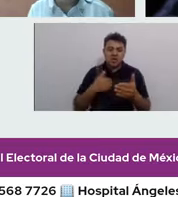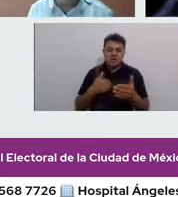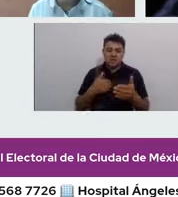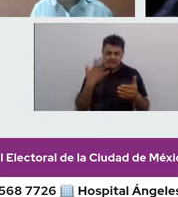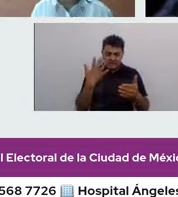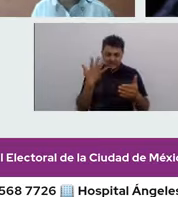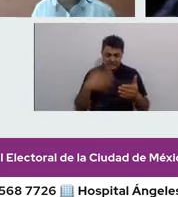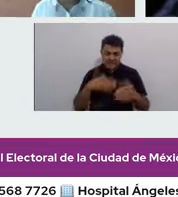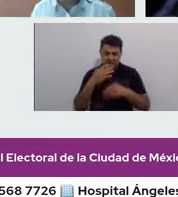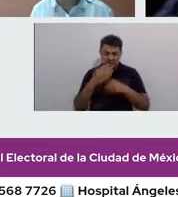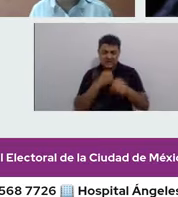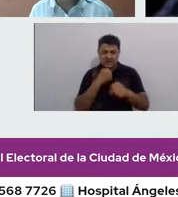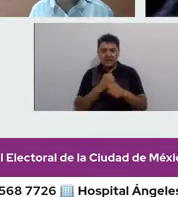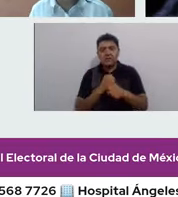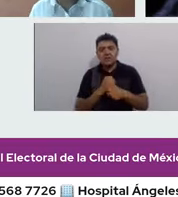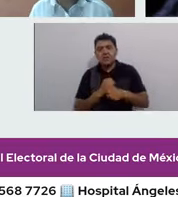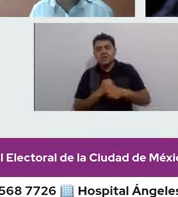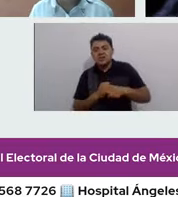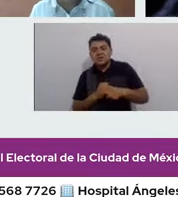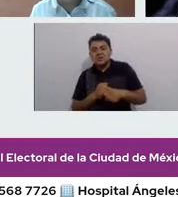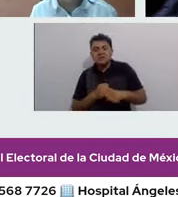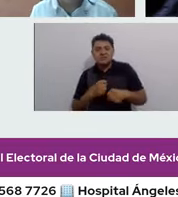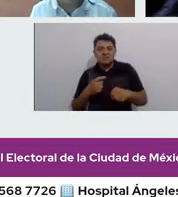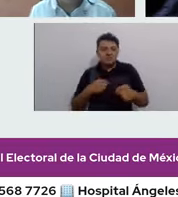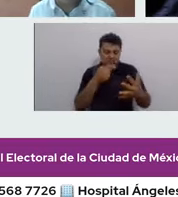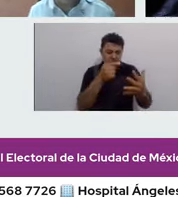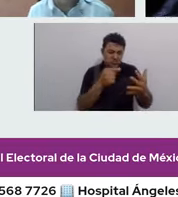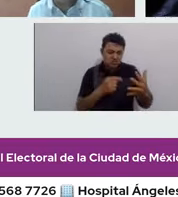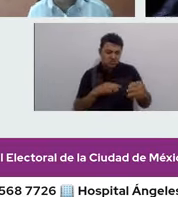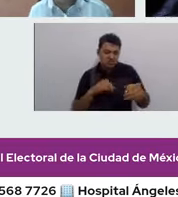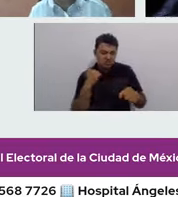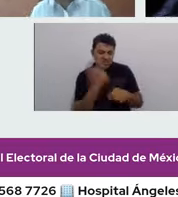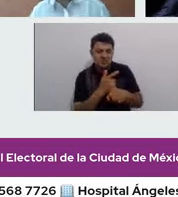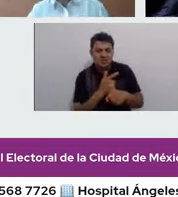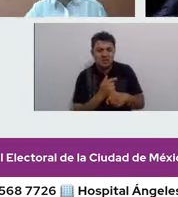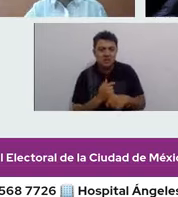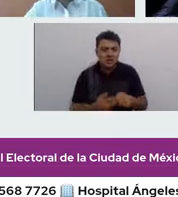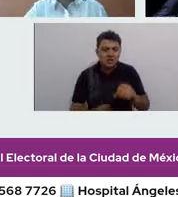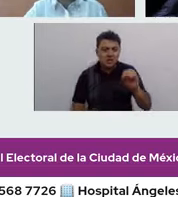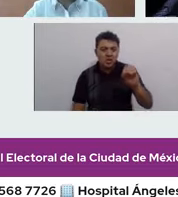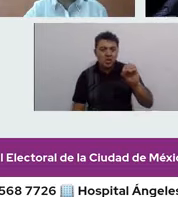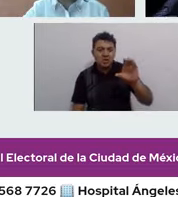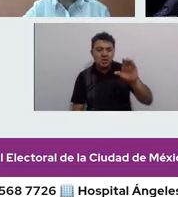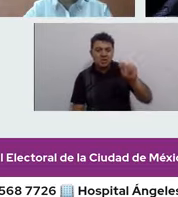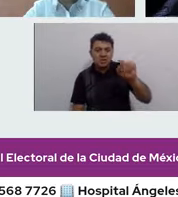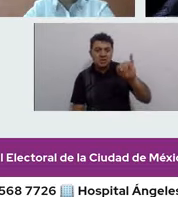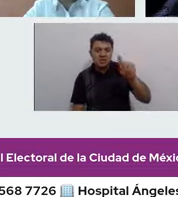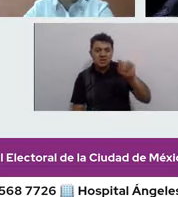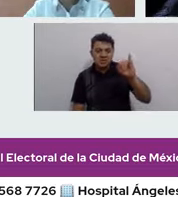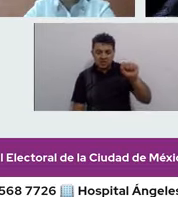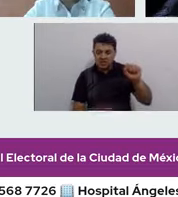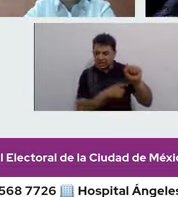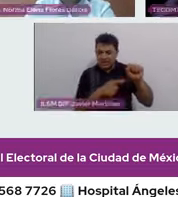¿Esto pudiera derivar en tinnitus, doctor? Sí, sí puede derivar en